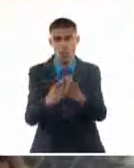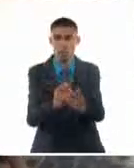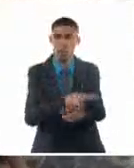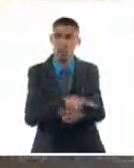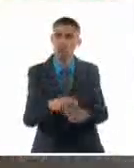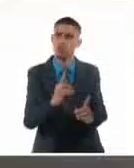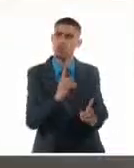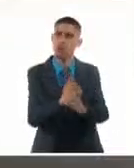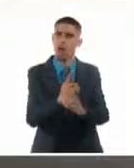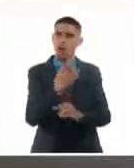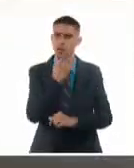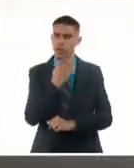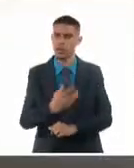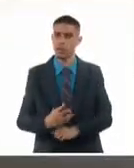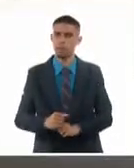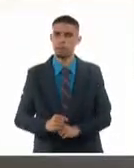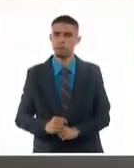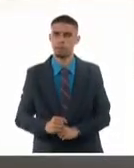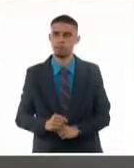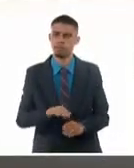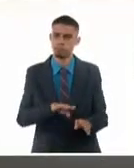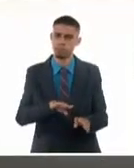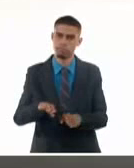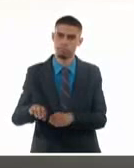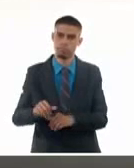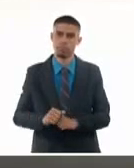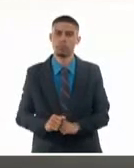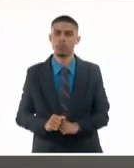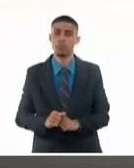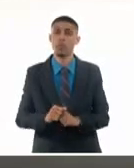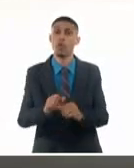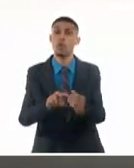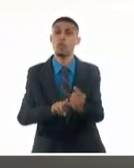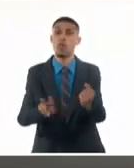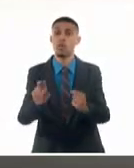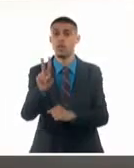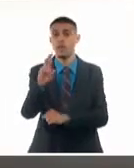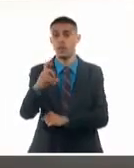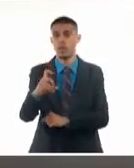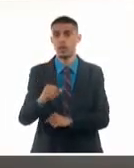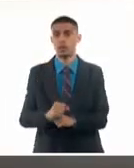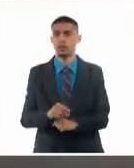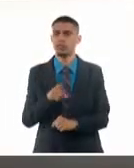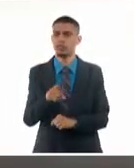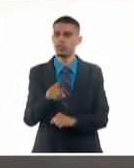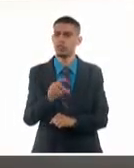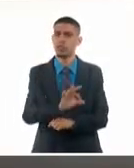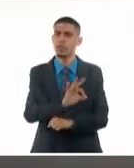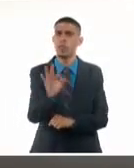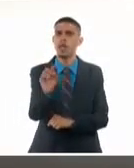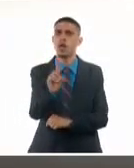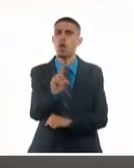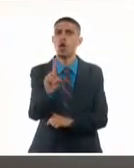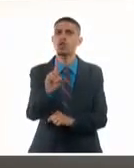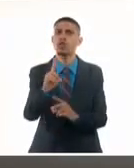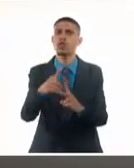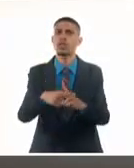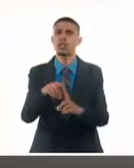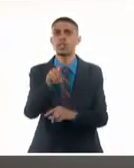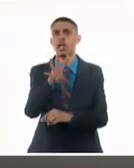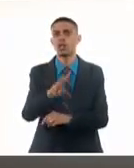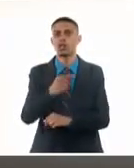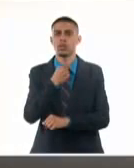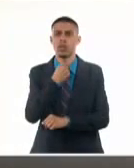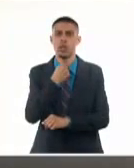cubano. Nos vamos ahora a la provincia de Villa Clara. Entre los días 11 y 14 de enero del